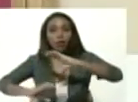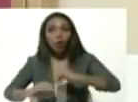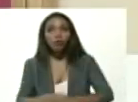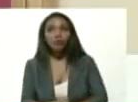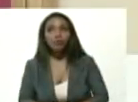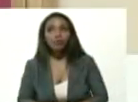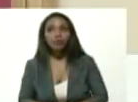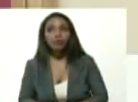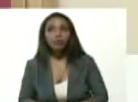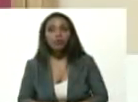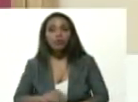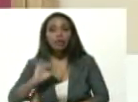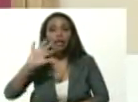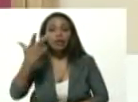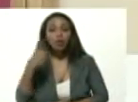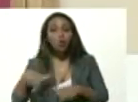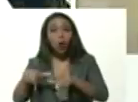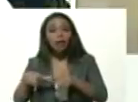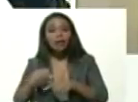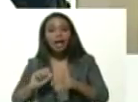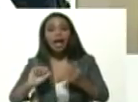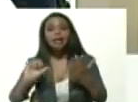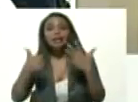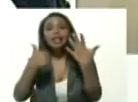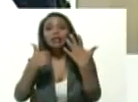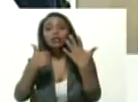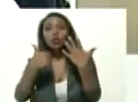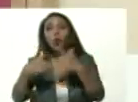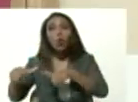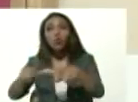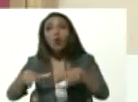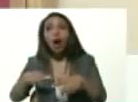En quinto lugar. En sexto lugar, nuestra hermana Irán,